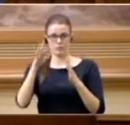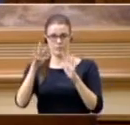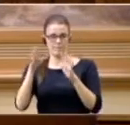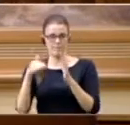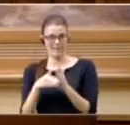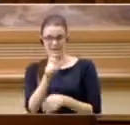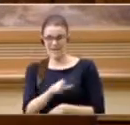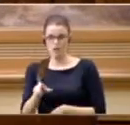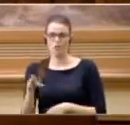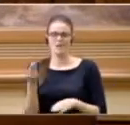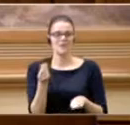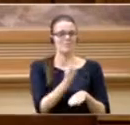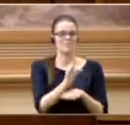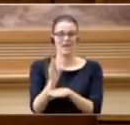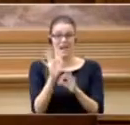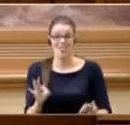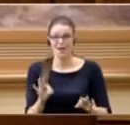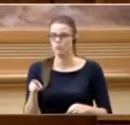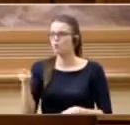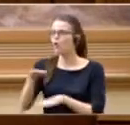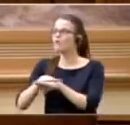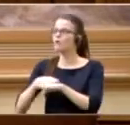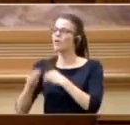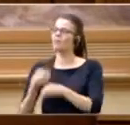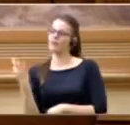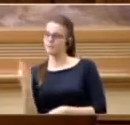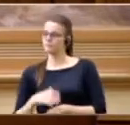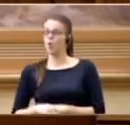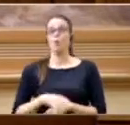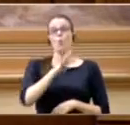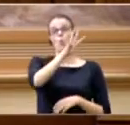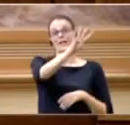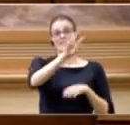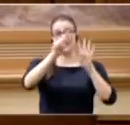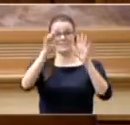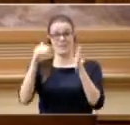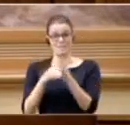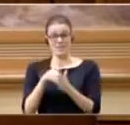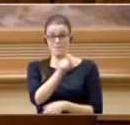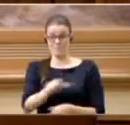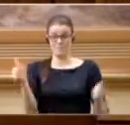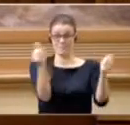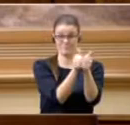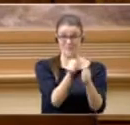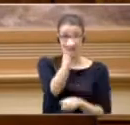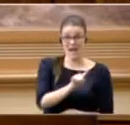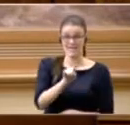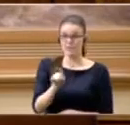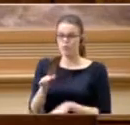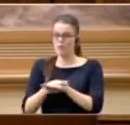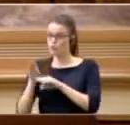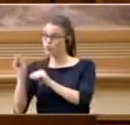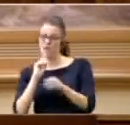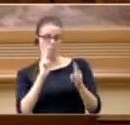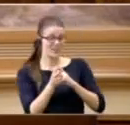hacer su gobierno? Dígale a los 46.000 dependientes canarios que no le ha dado una respuesta a su gobierno,